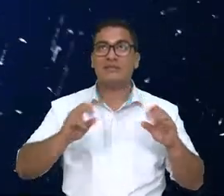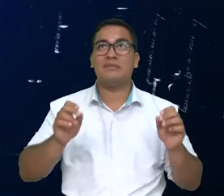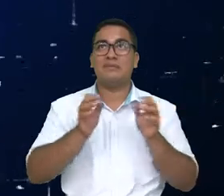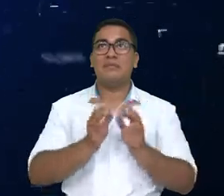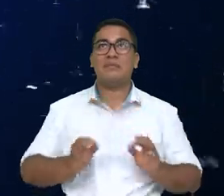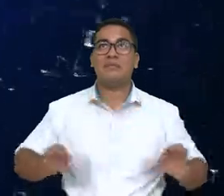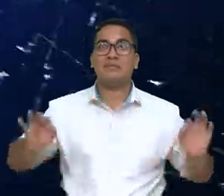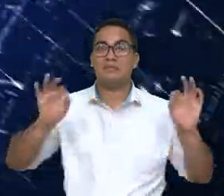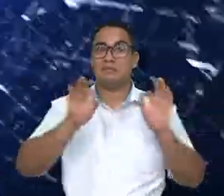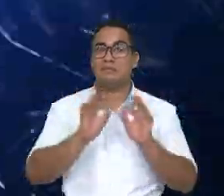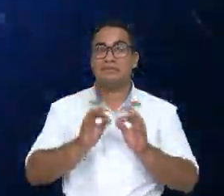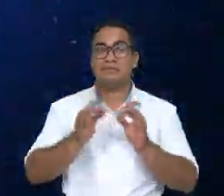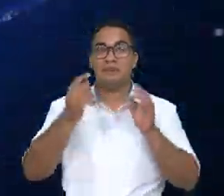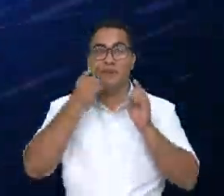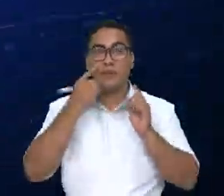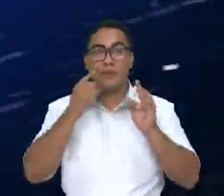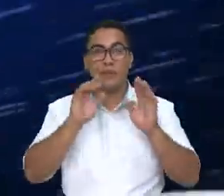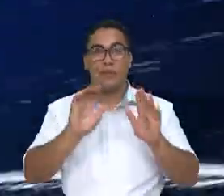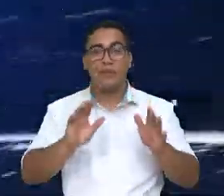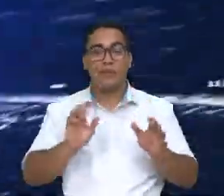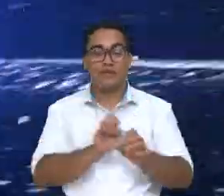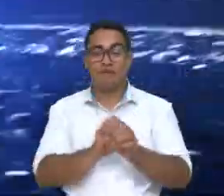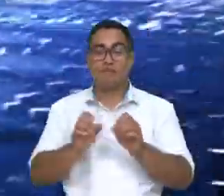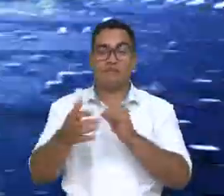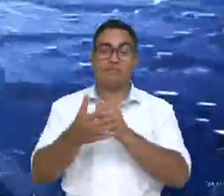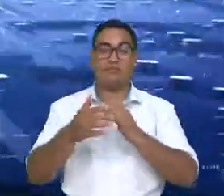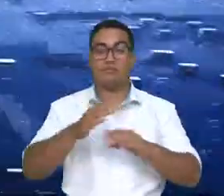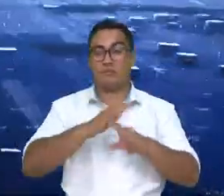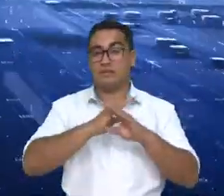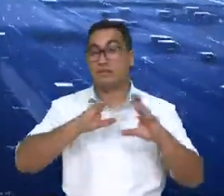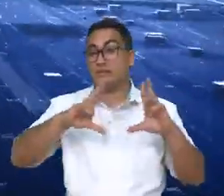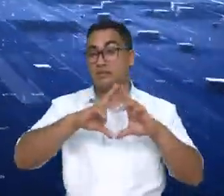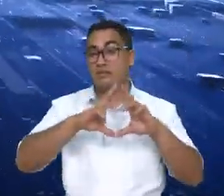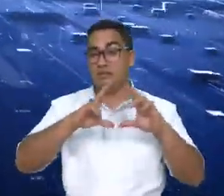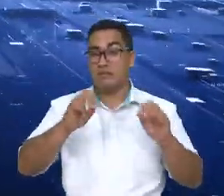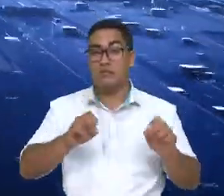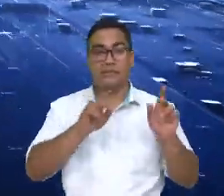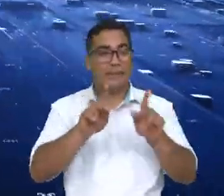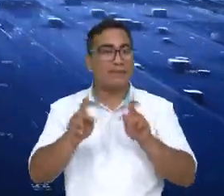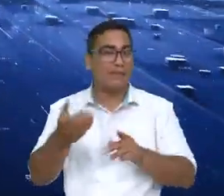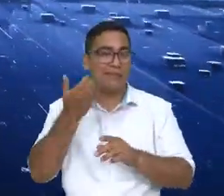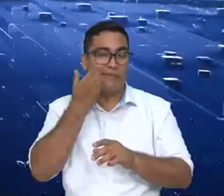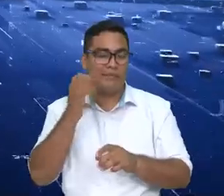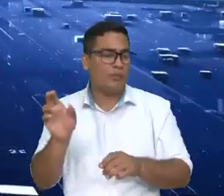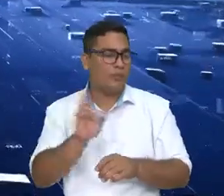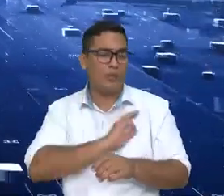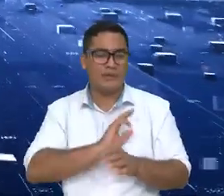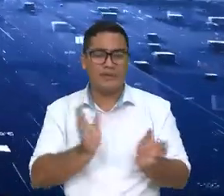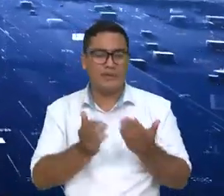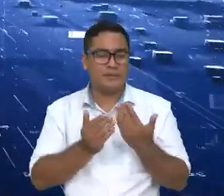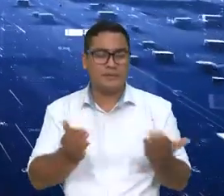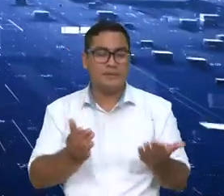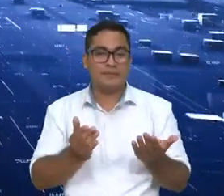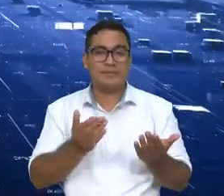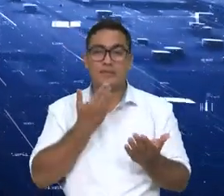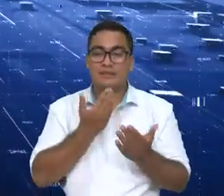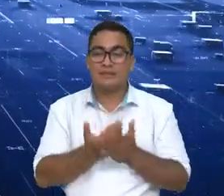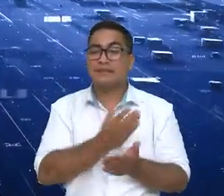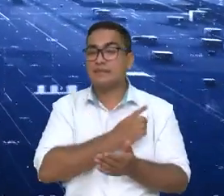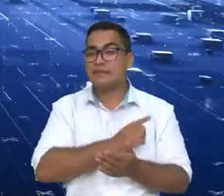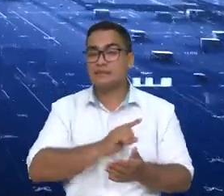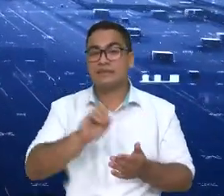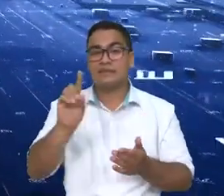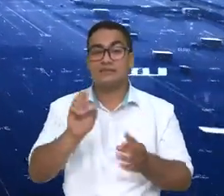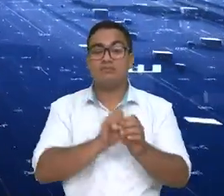para prevenir el coronavirus, pues Nicaragua todavía no presenta ningún caso, gracias a Dios, de este virus